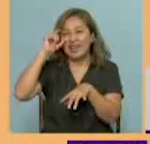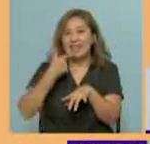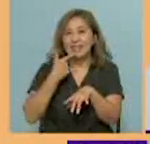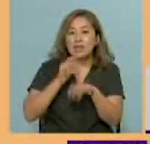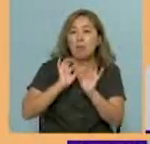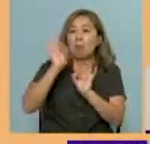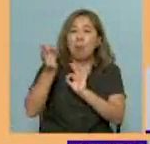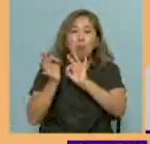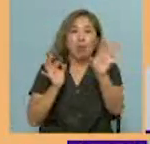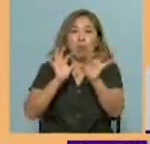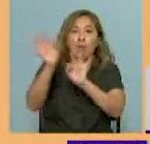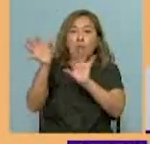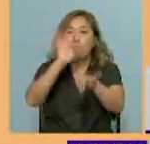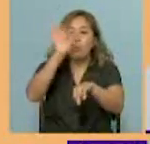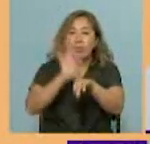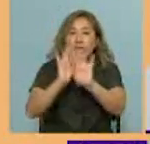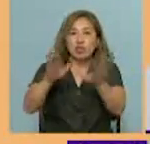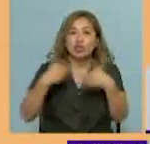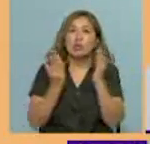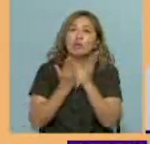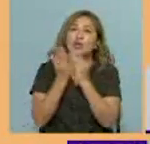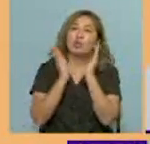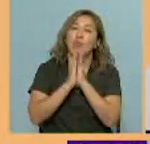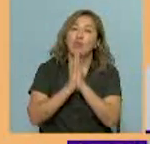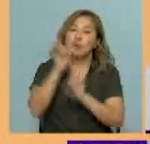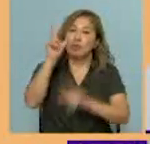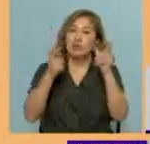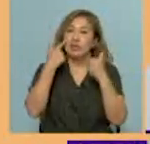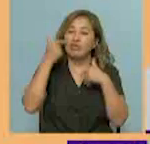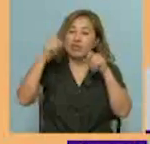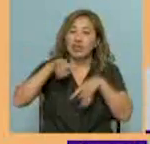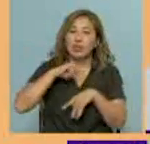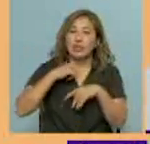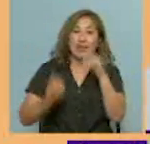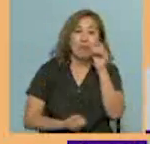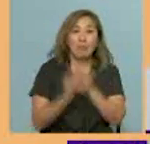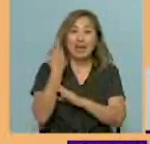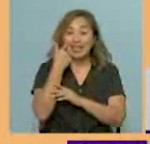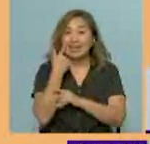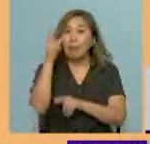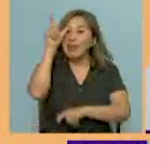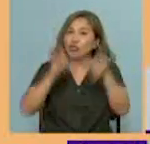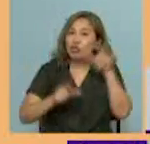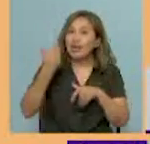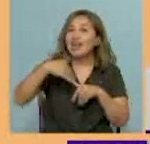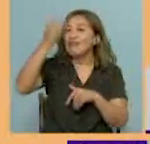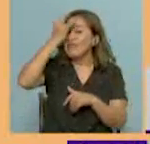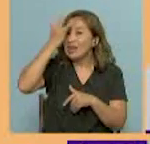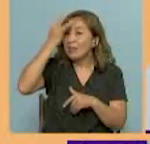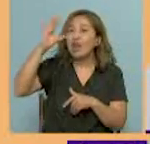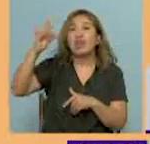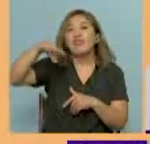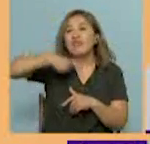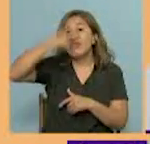vaya y pique a otras personas por eso le pedimos a toda la población que ante la aparición de casos de fiebre dolor muscular